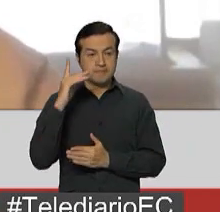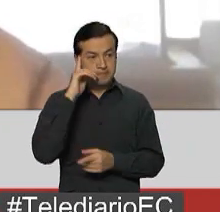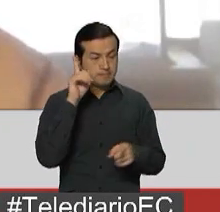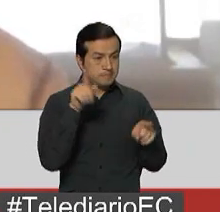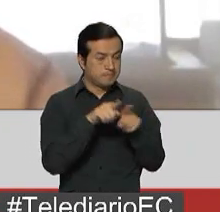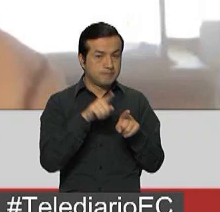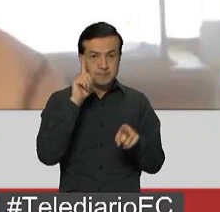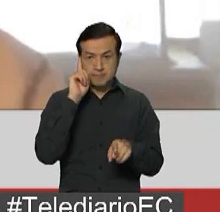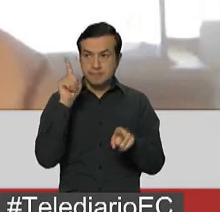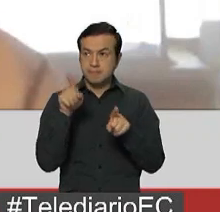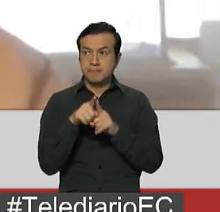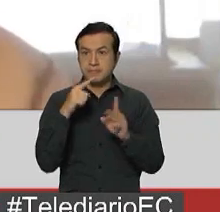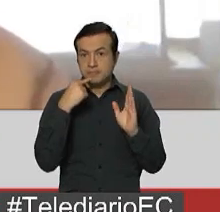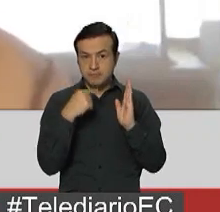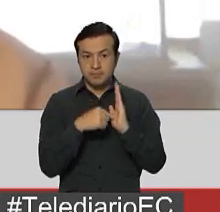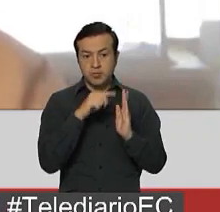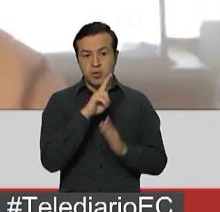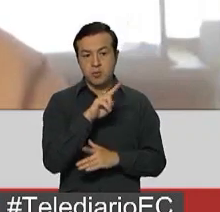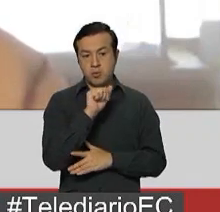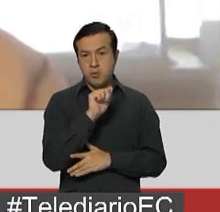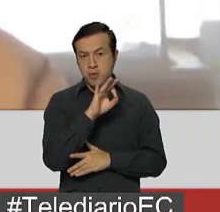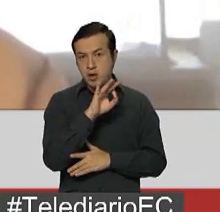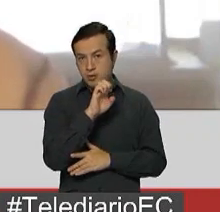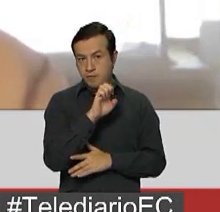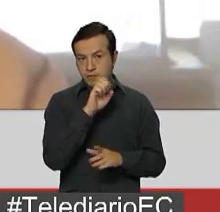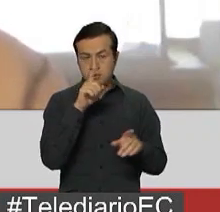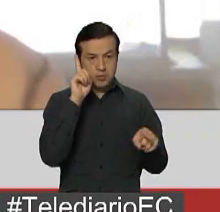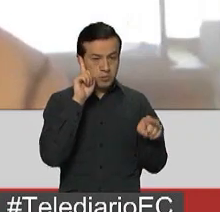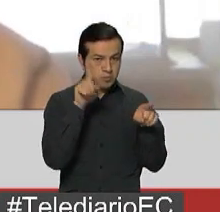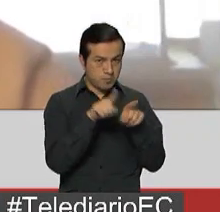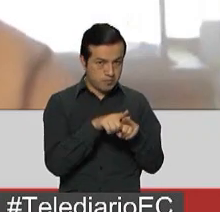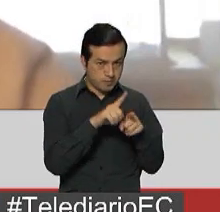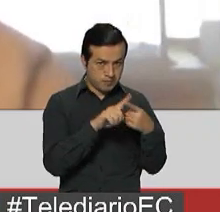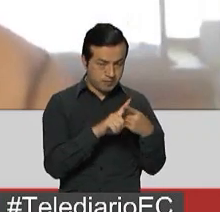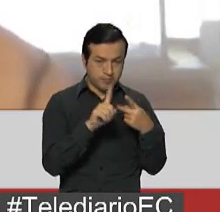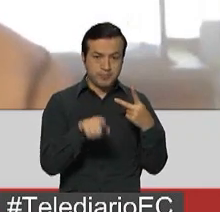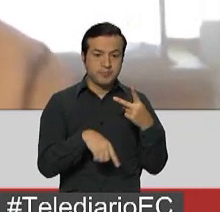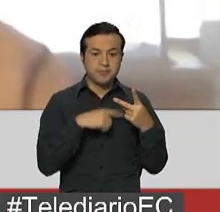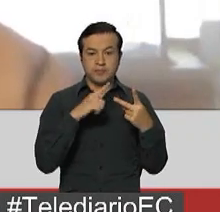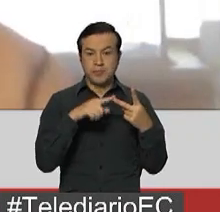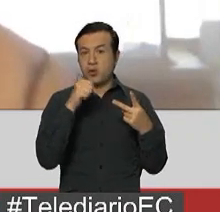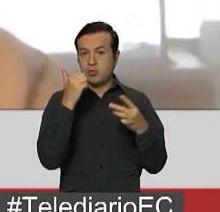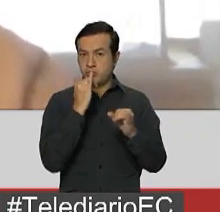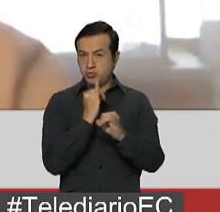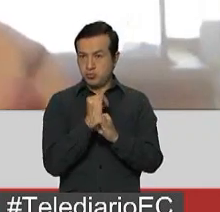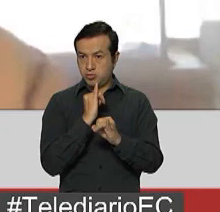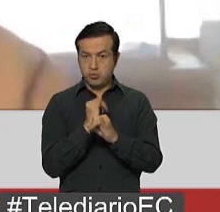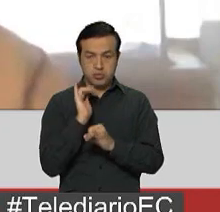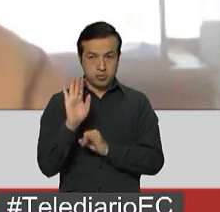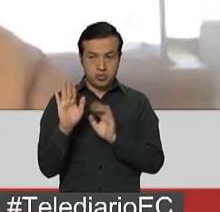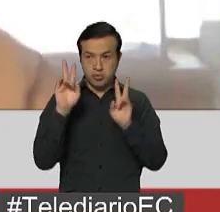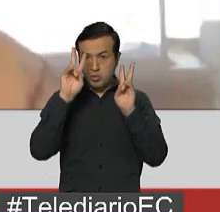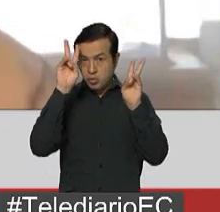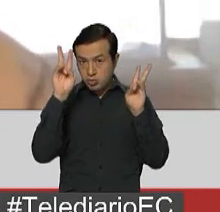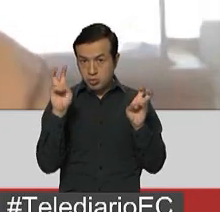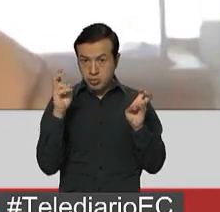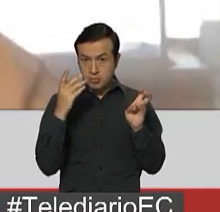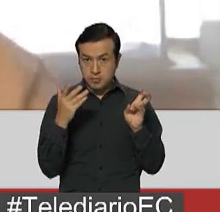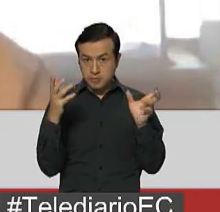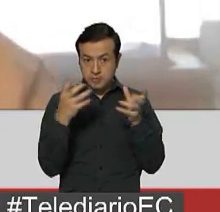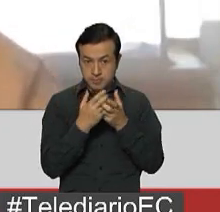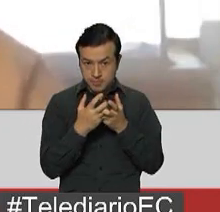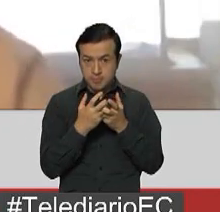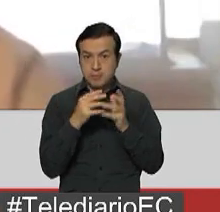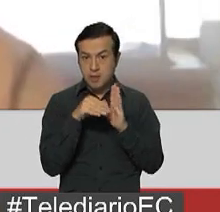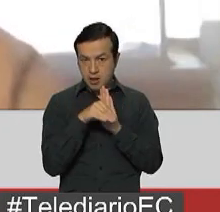con por ej la guaja es la unidad de análisis financiero fija con otras instituciones que tienen que ver con este sector pero además lo hemos